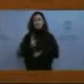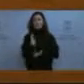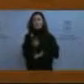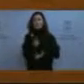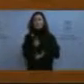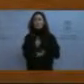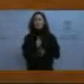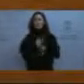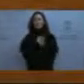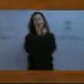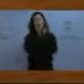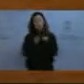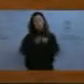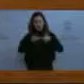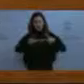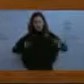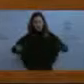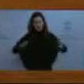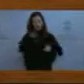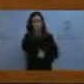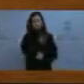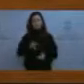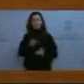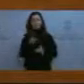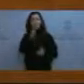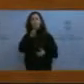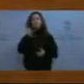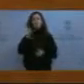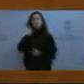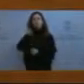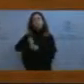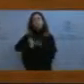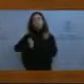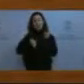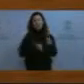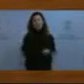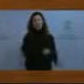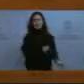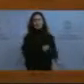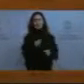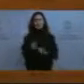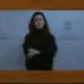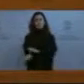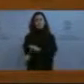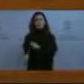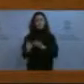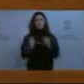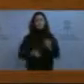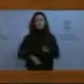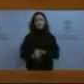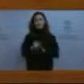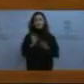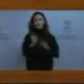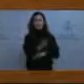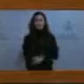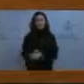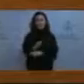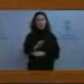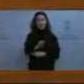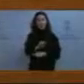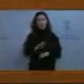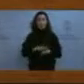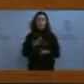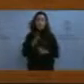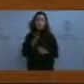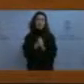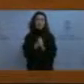sino creciendo en muchos de los países miembros. Y que ha sido una contribución notable esta industria al mantenimiento en muchos sitios del empleo.